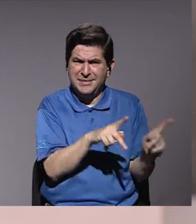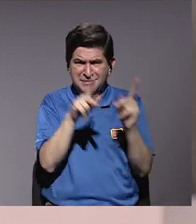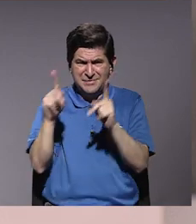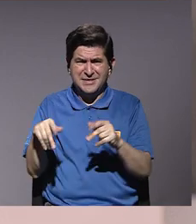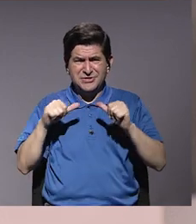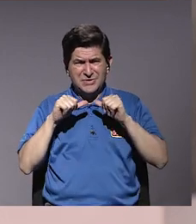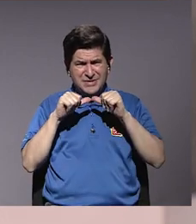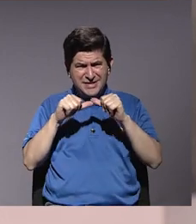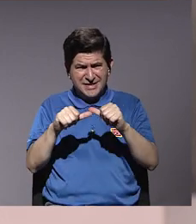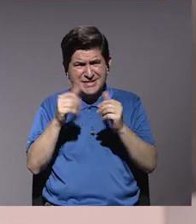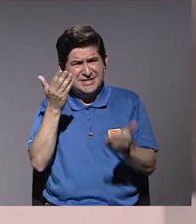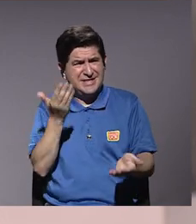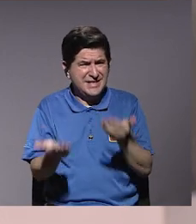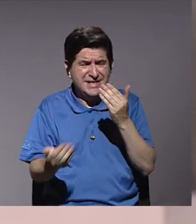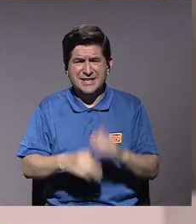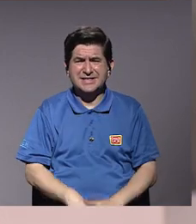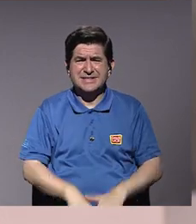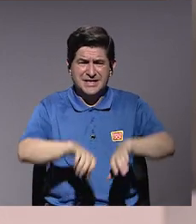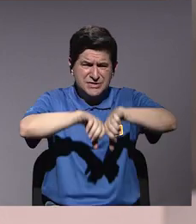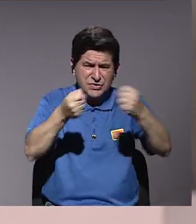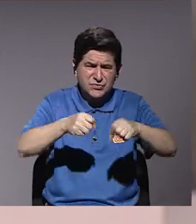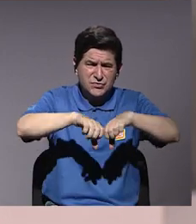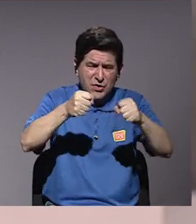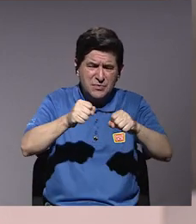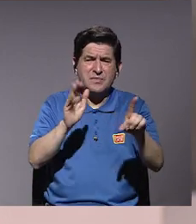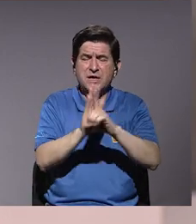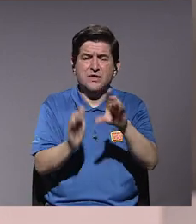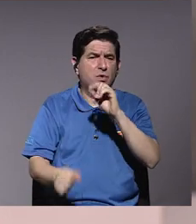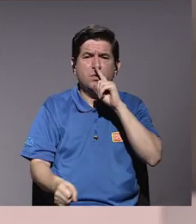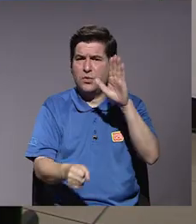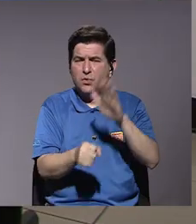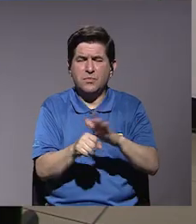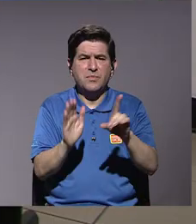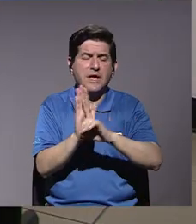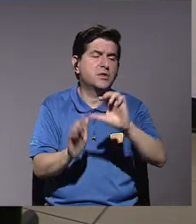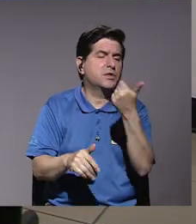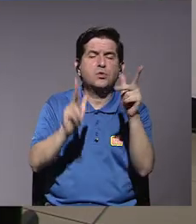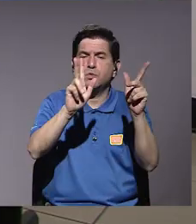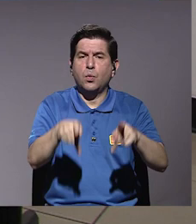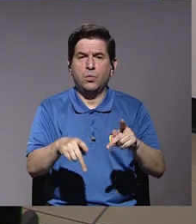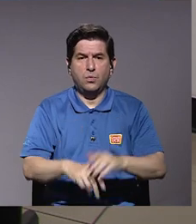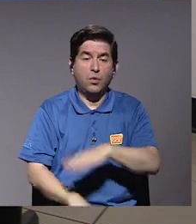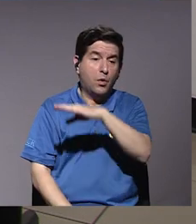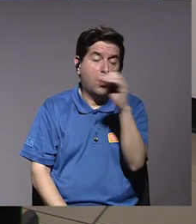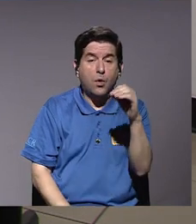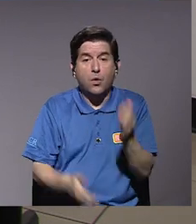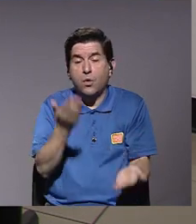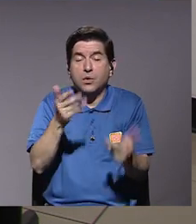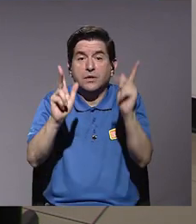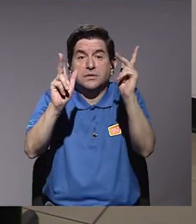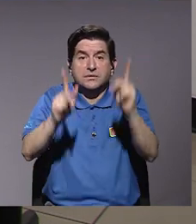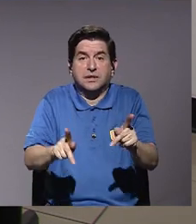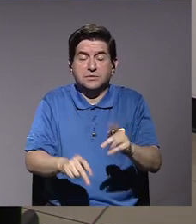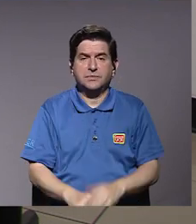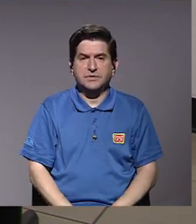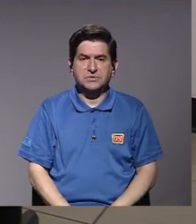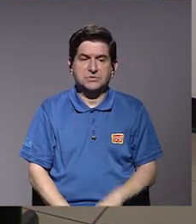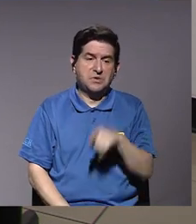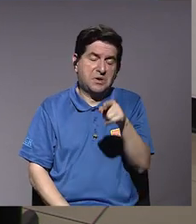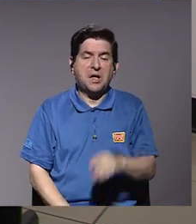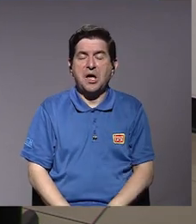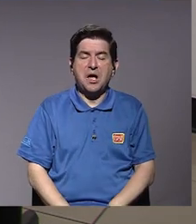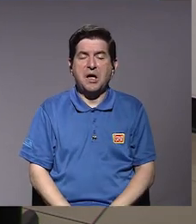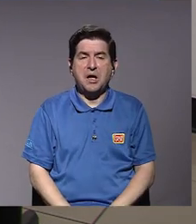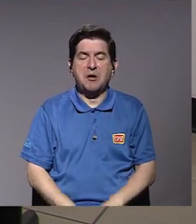haya personas que siguen, digamos, como violentando derechos o faltando, digamos, a los derechos de otras personas, o haya personas que se